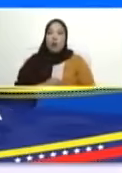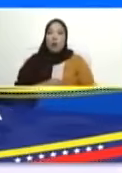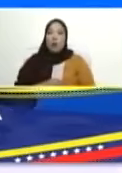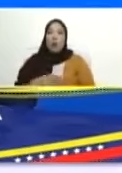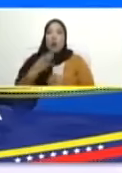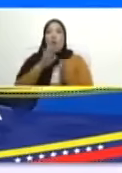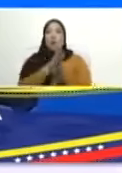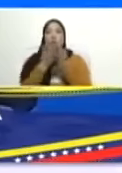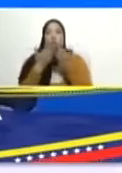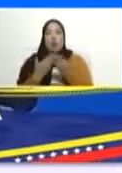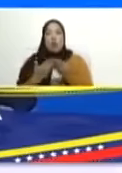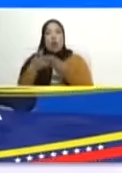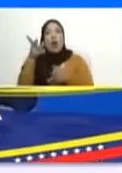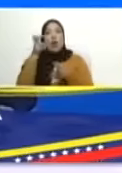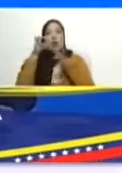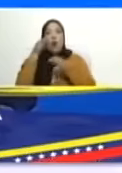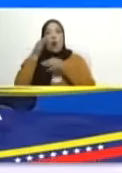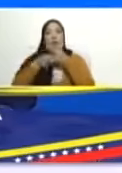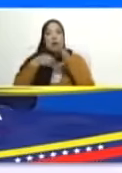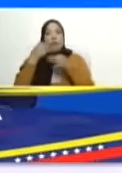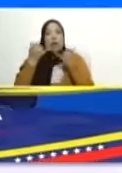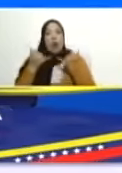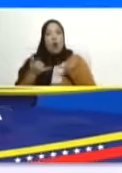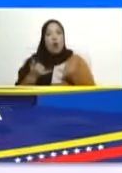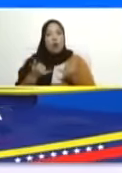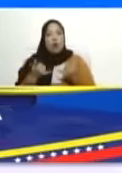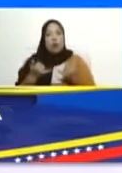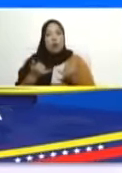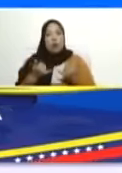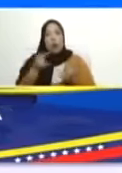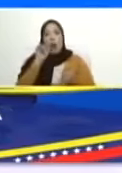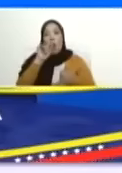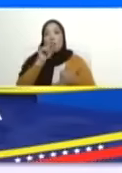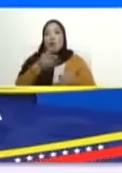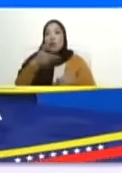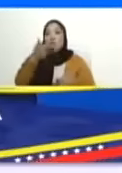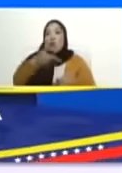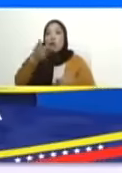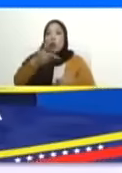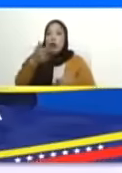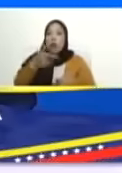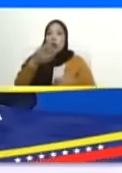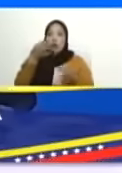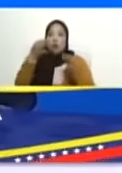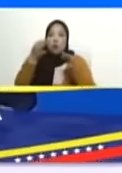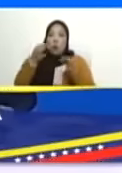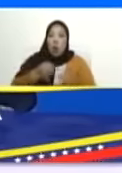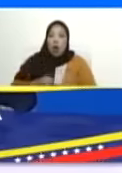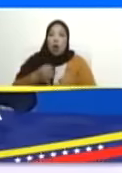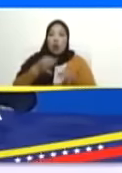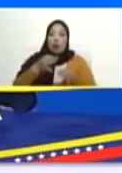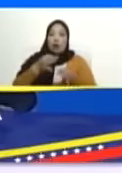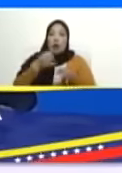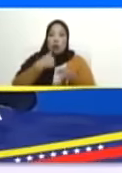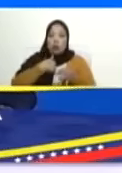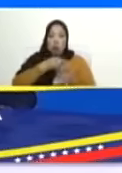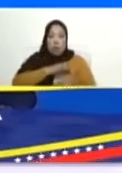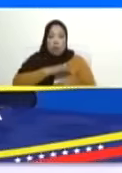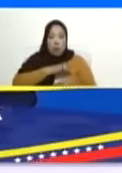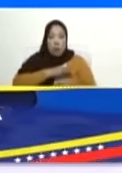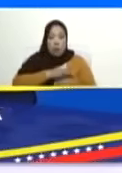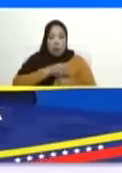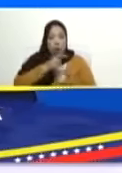documento explicando precisamente este punto y afirmándole allí con mi puño y mi letra y mi